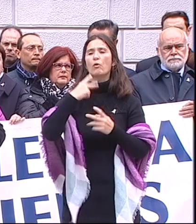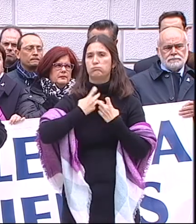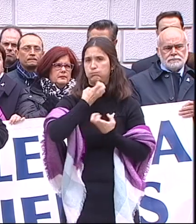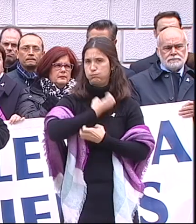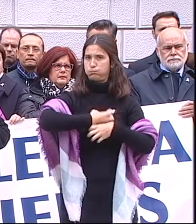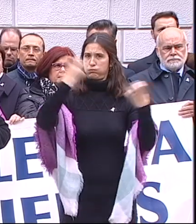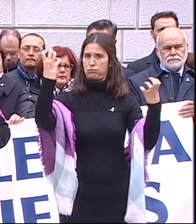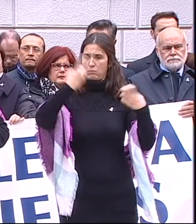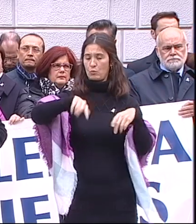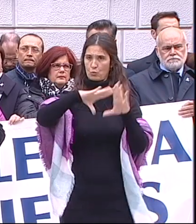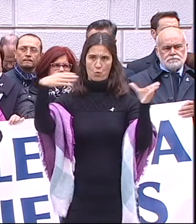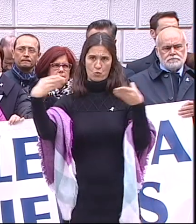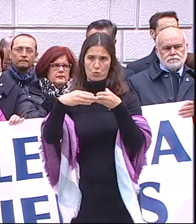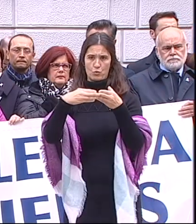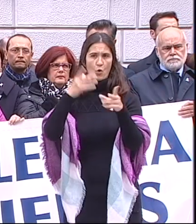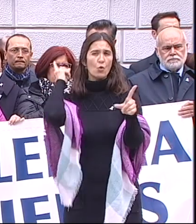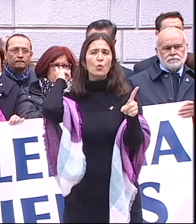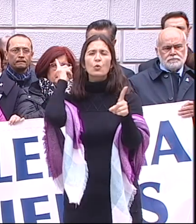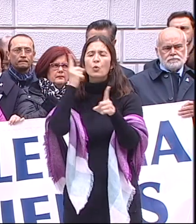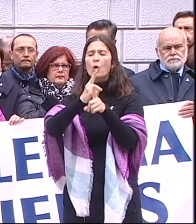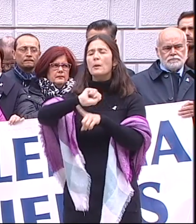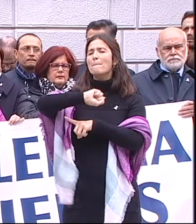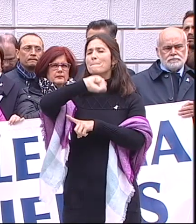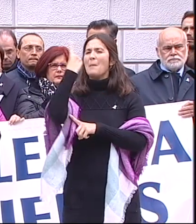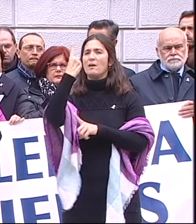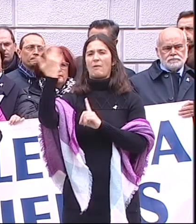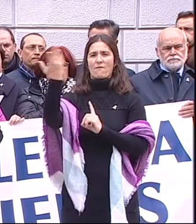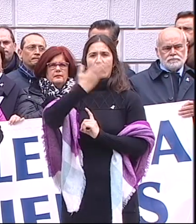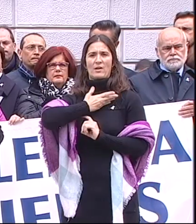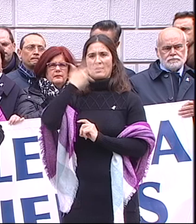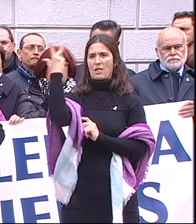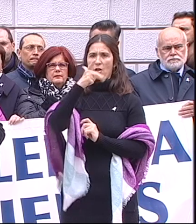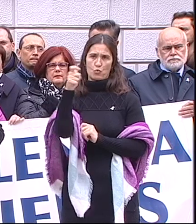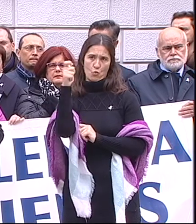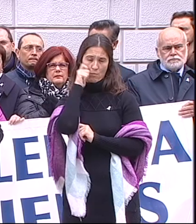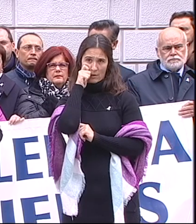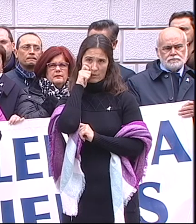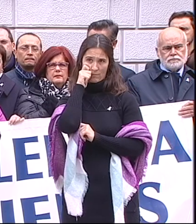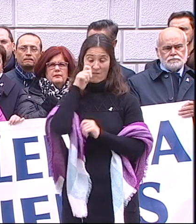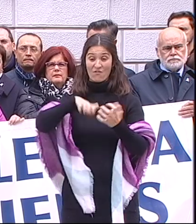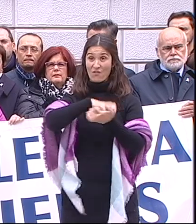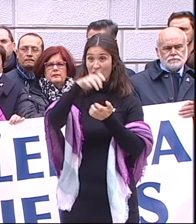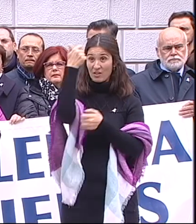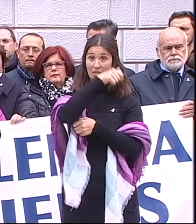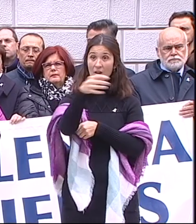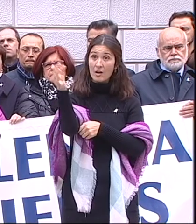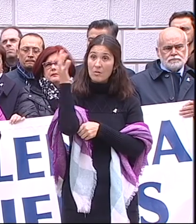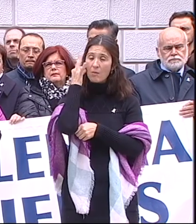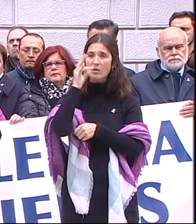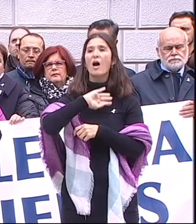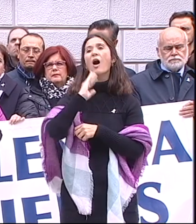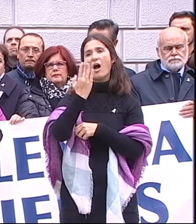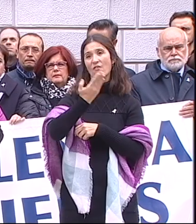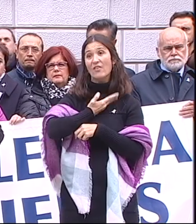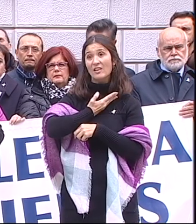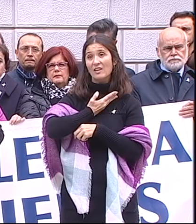manera conjunta contra la mayor vulneración de los derechos humanos. La violencia machista afecta